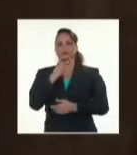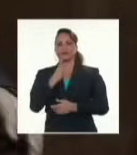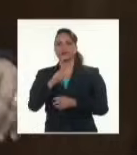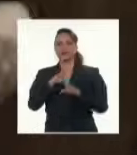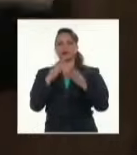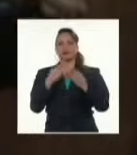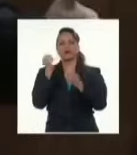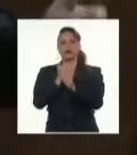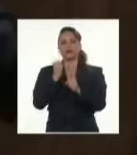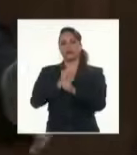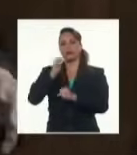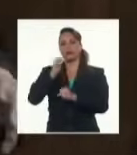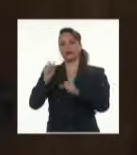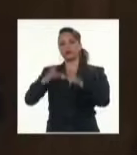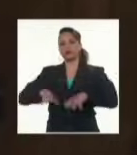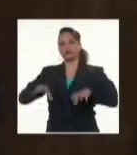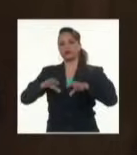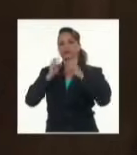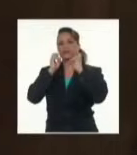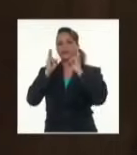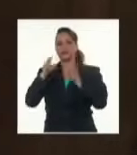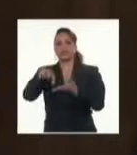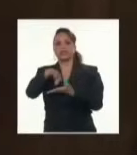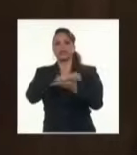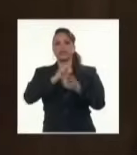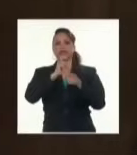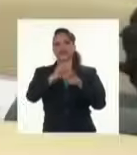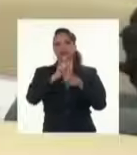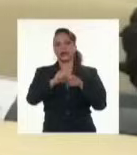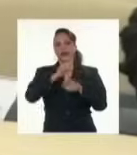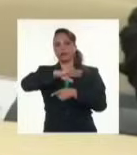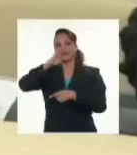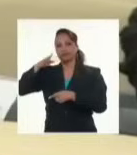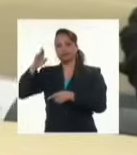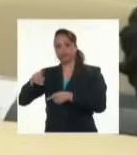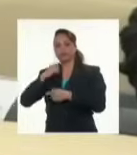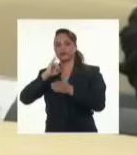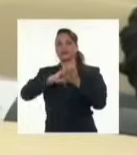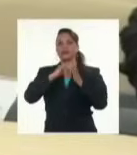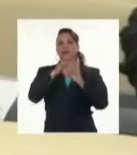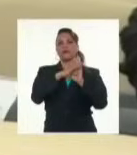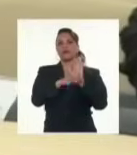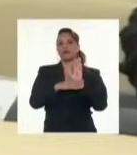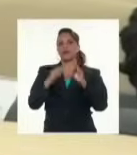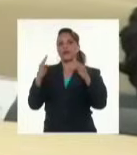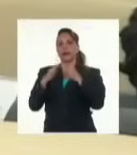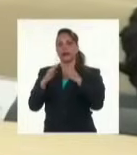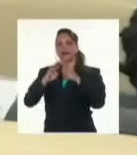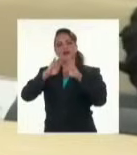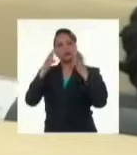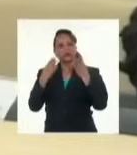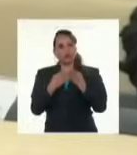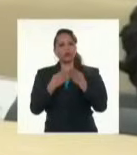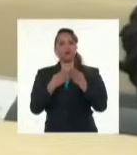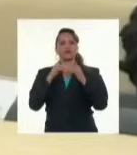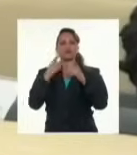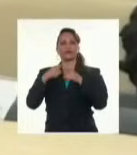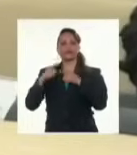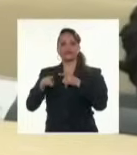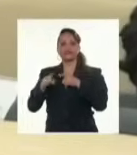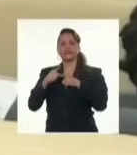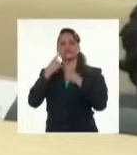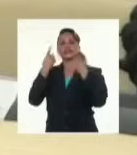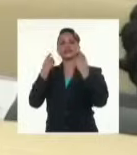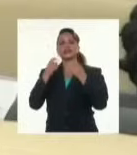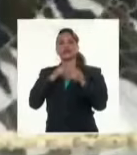empleo las condiciones de vida en en las zonas Rurales y montañosas el programa de la vivienda son asuntos que requieren acciones concretas